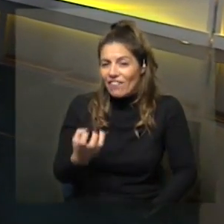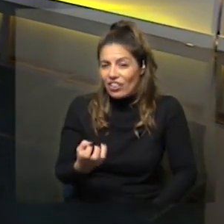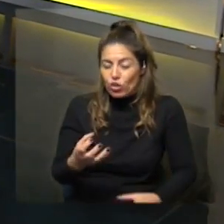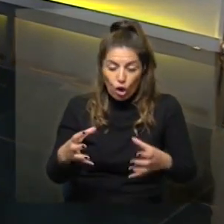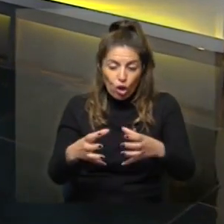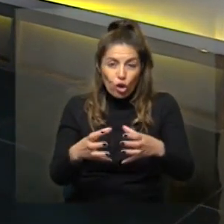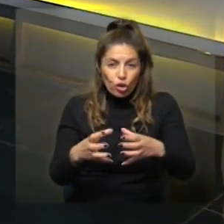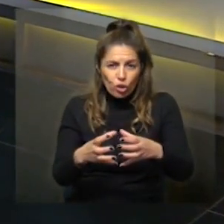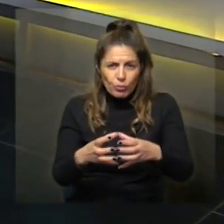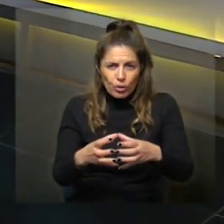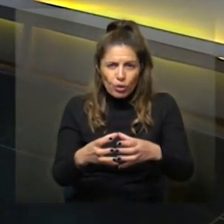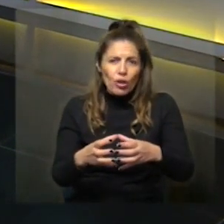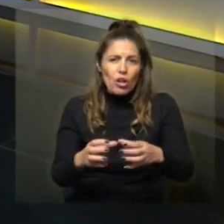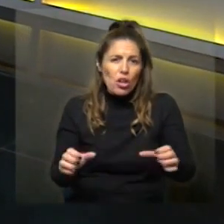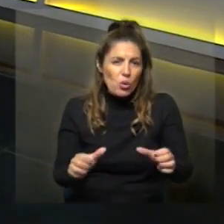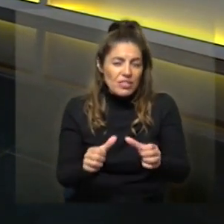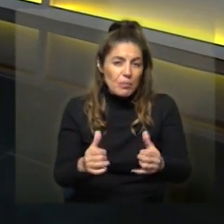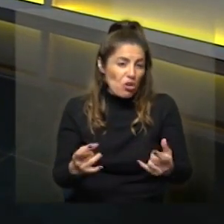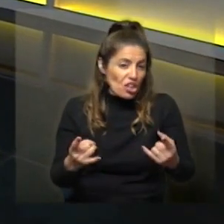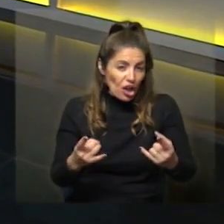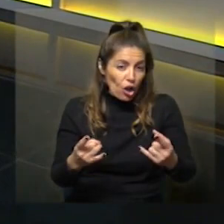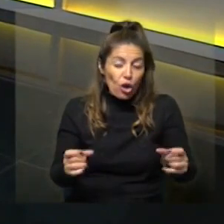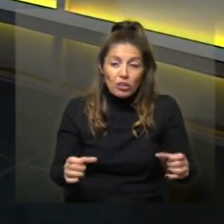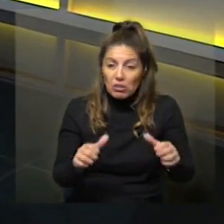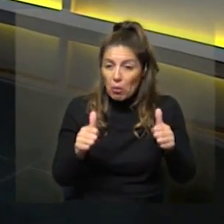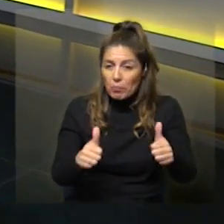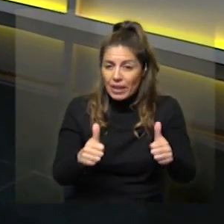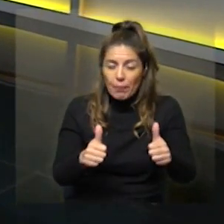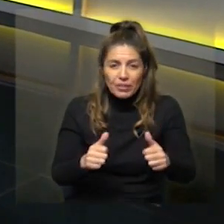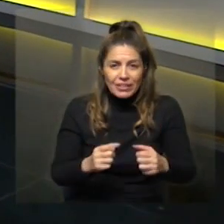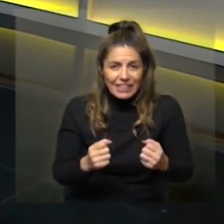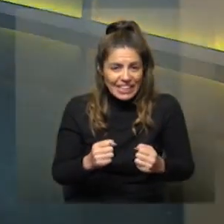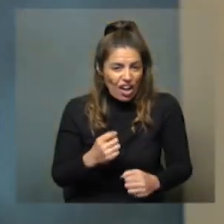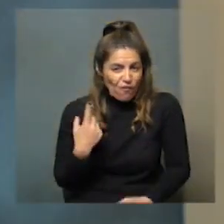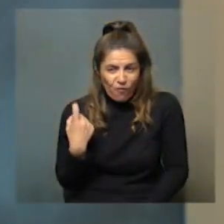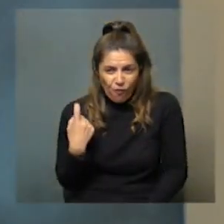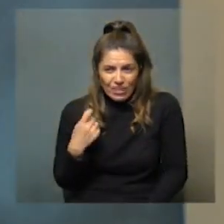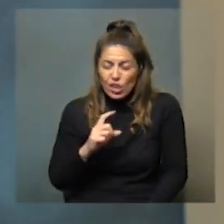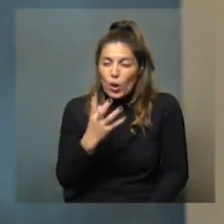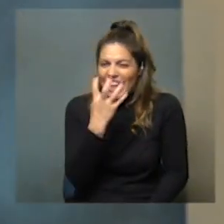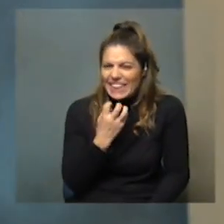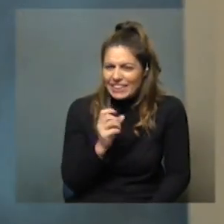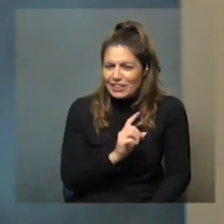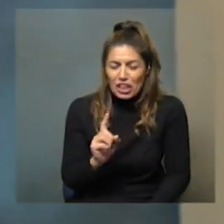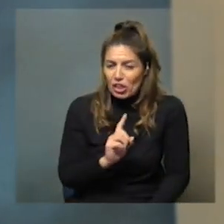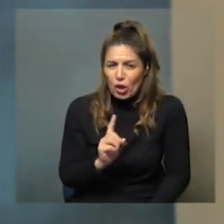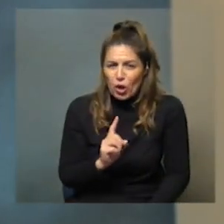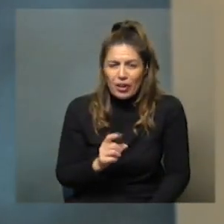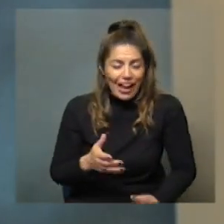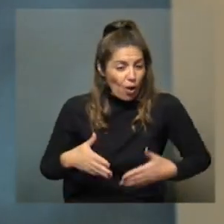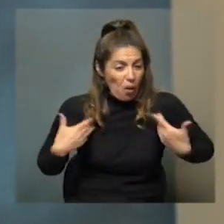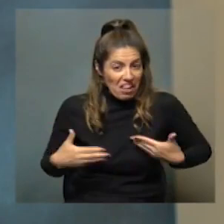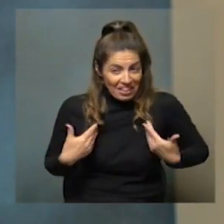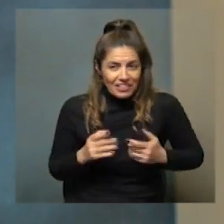en rock. Anduvo bárbaro, porque también tenía como fuerza, alegría, ¿viste? No era una cosa triste, ¿entendés? Era algo alegre, algo para